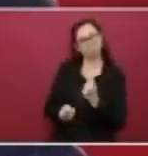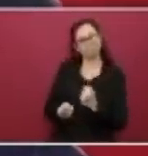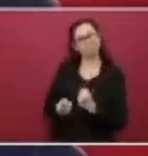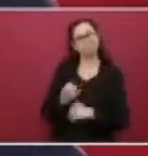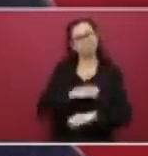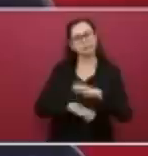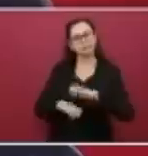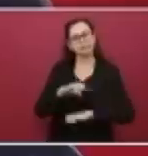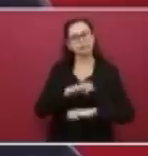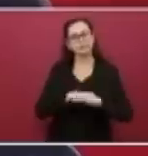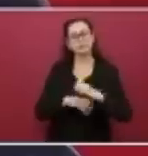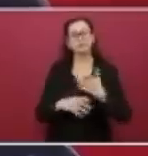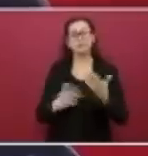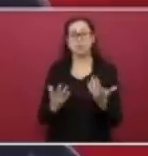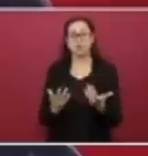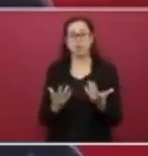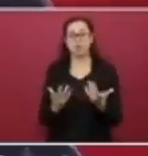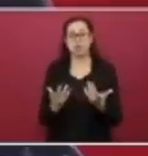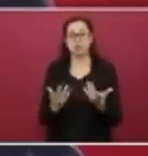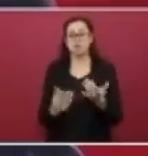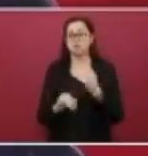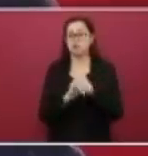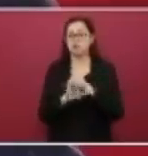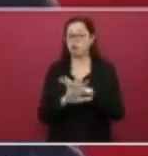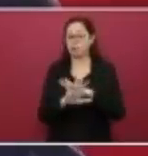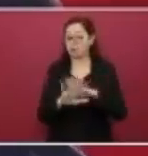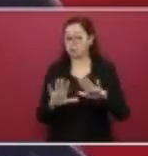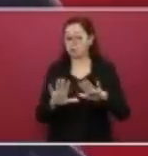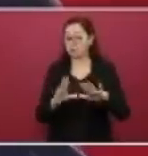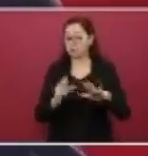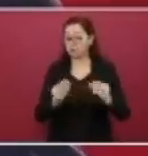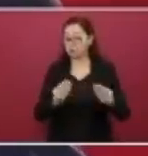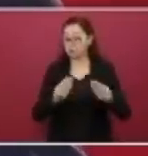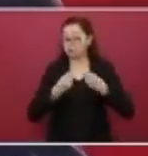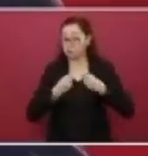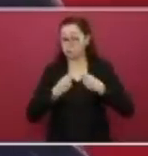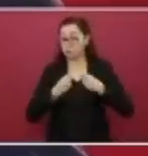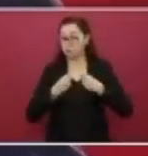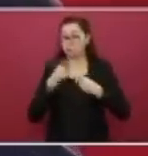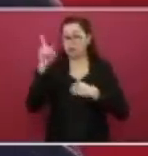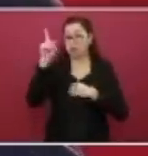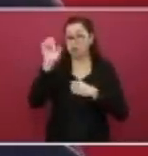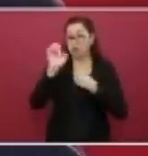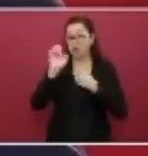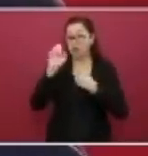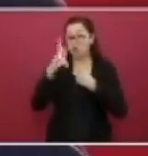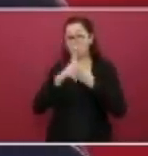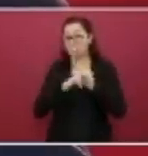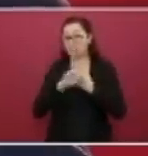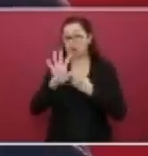la información que tengo es que no sé permitió en europa